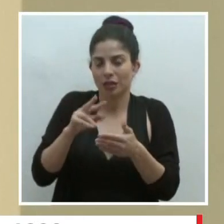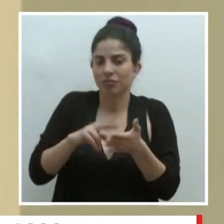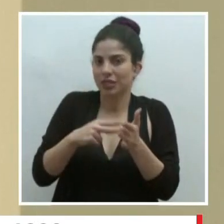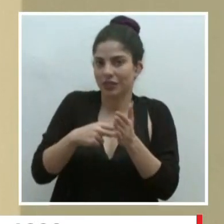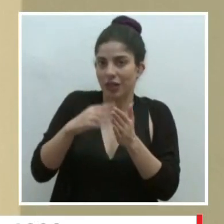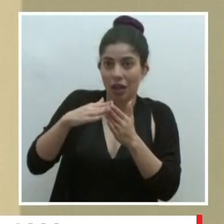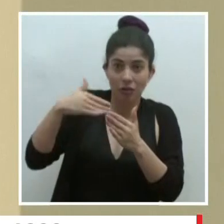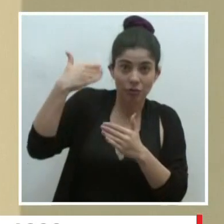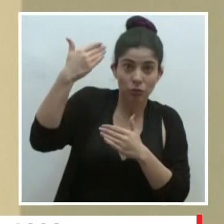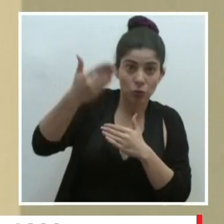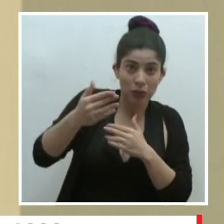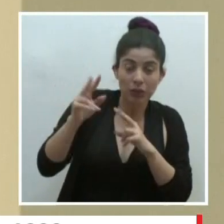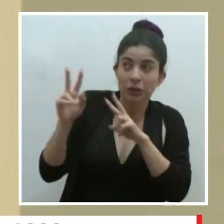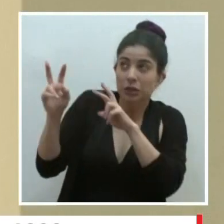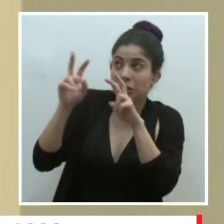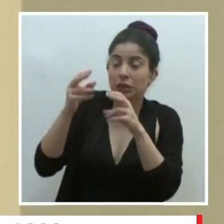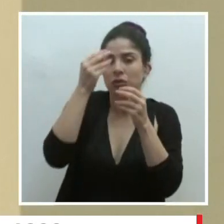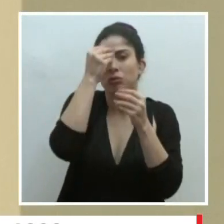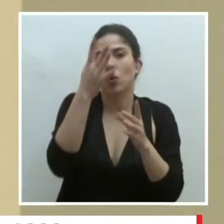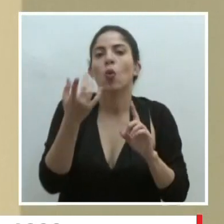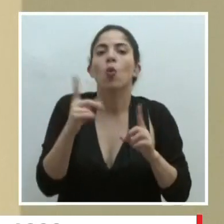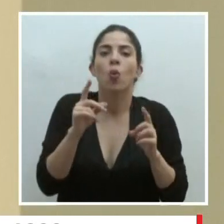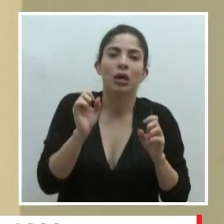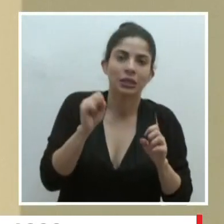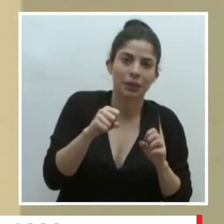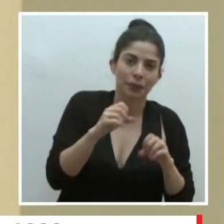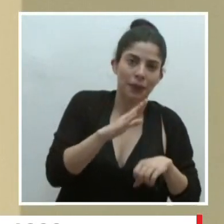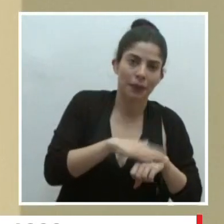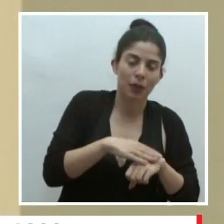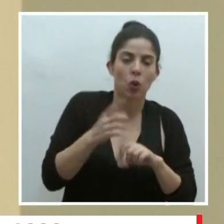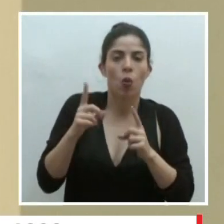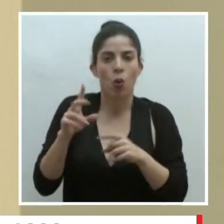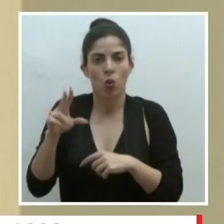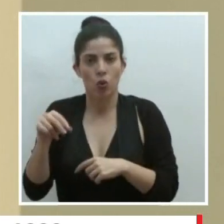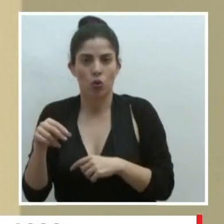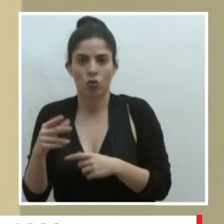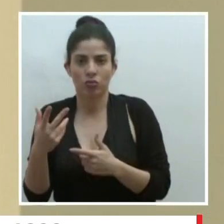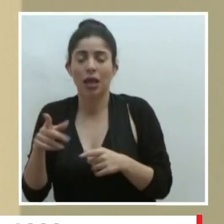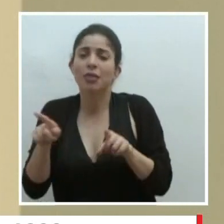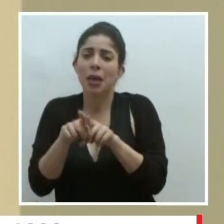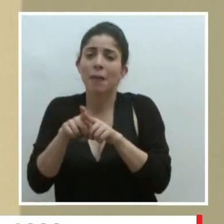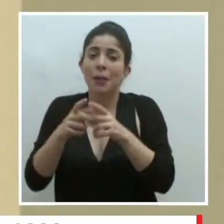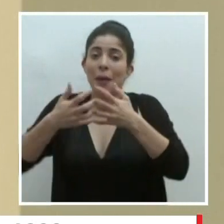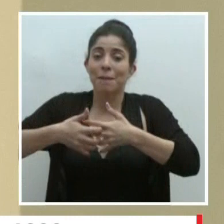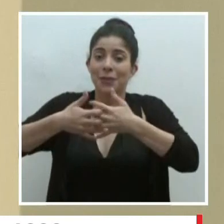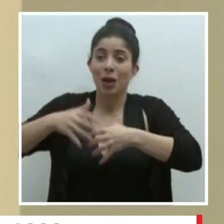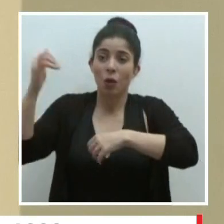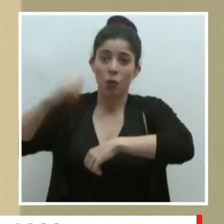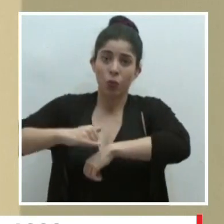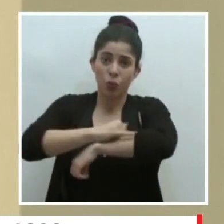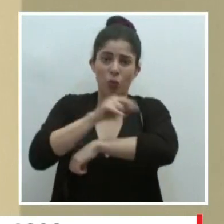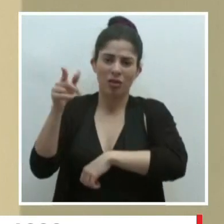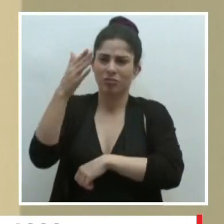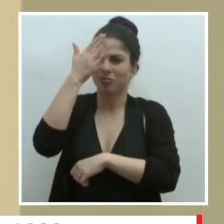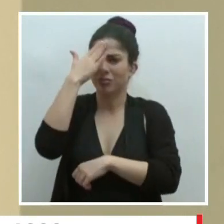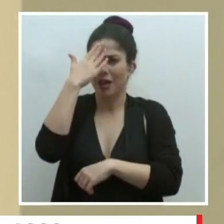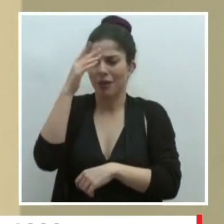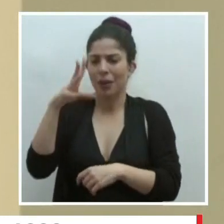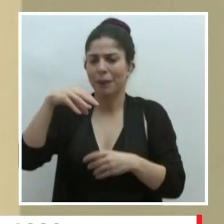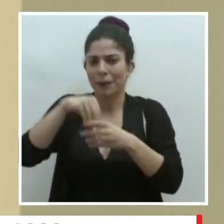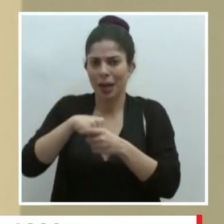son los que se van a permitir y cuáles no. Y en eso pues yo creo que las aerolíneas también tienen mucha claridad de que es parte de los ingredientes que entran en